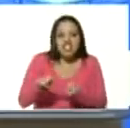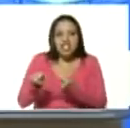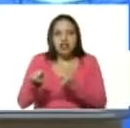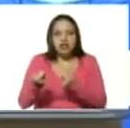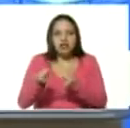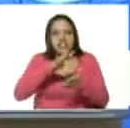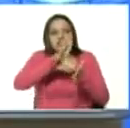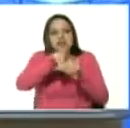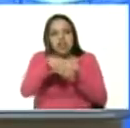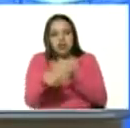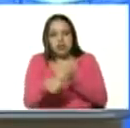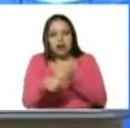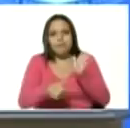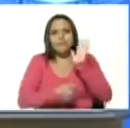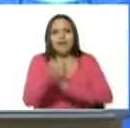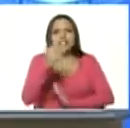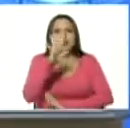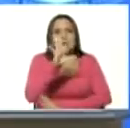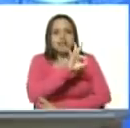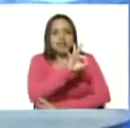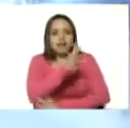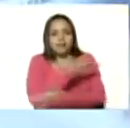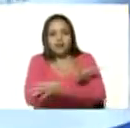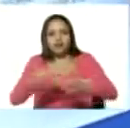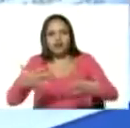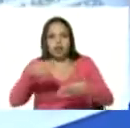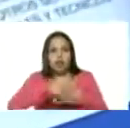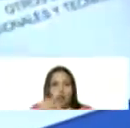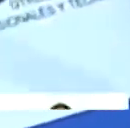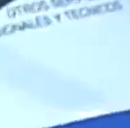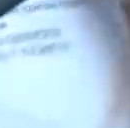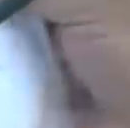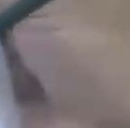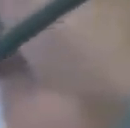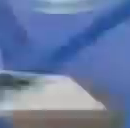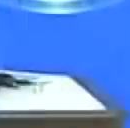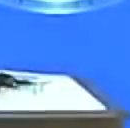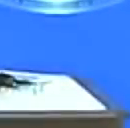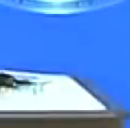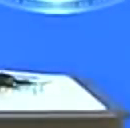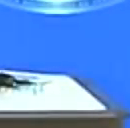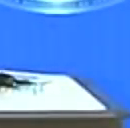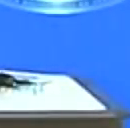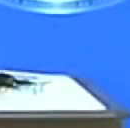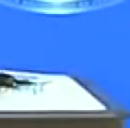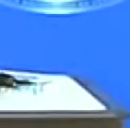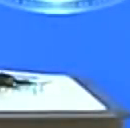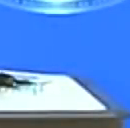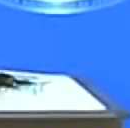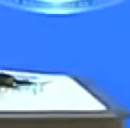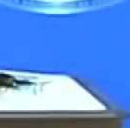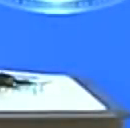van a robar por más de 53 millones de dólares. Magistrados de Narnia,